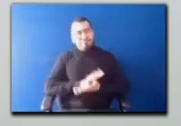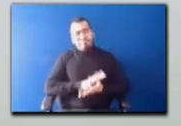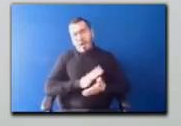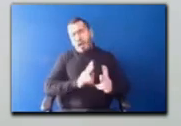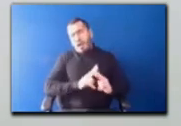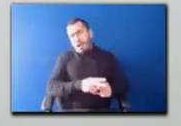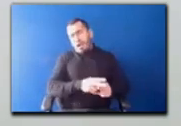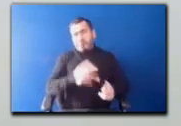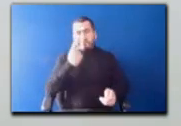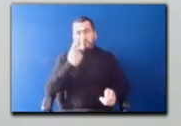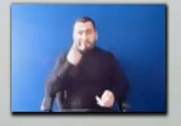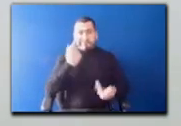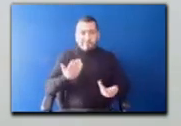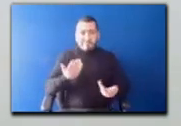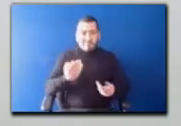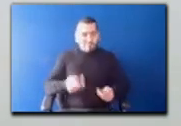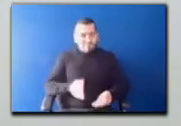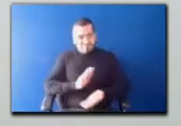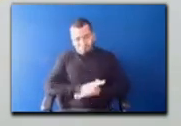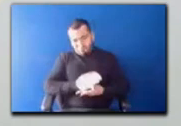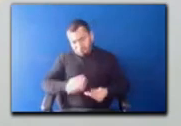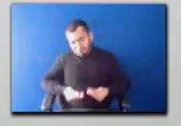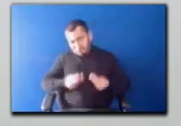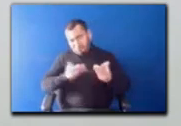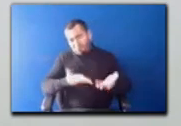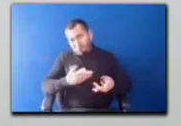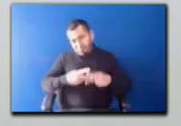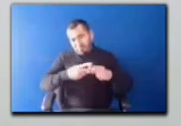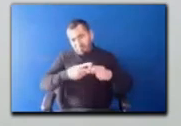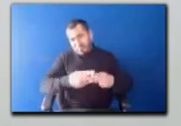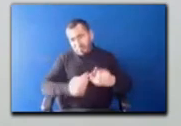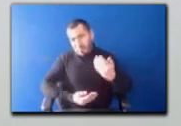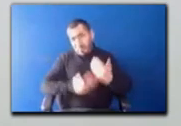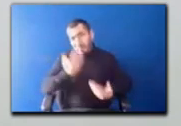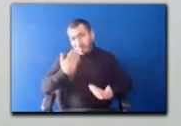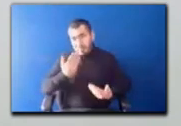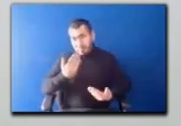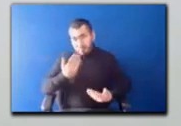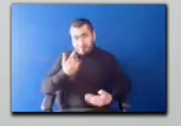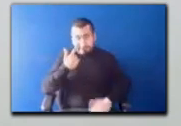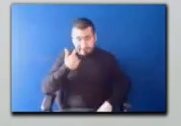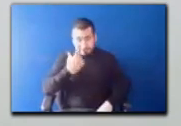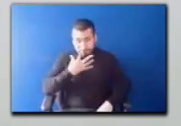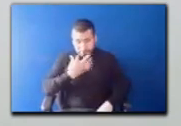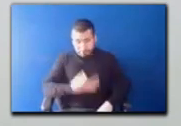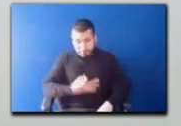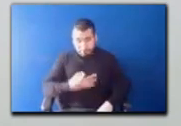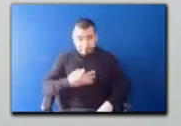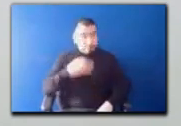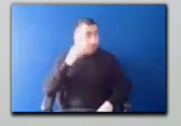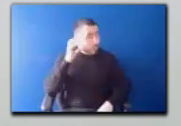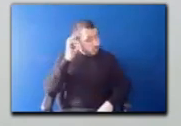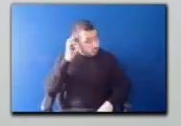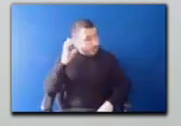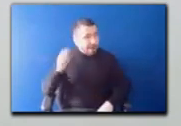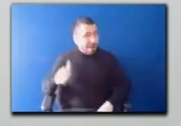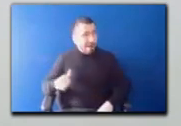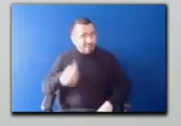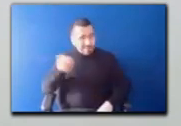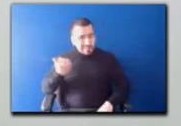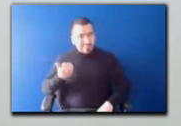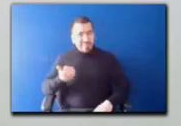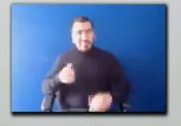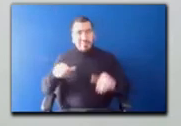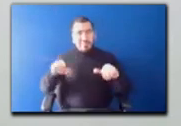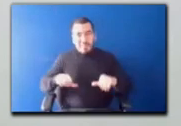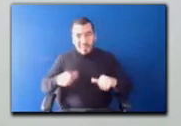mecanismos ofrecer o vender un crédito fácil. Créanme, detrás de todo esto hay prácticas abusivas, detrás de todo esto hay